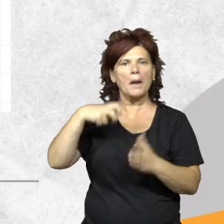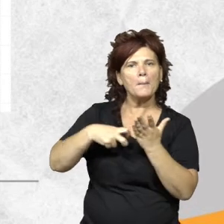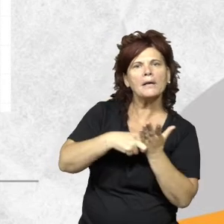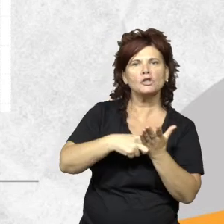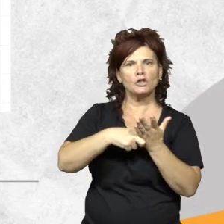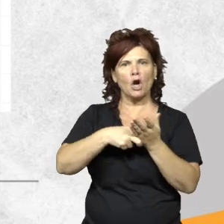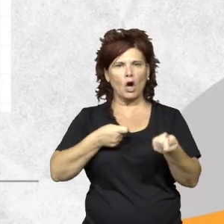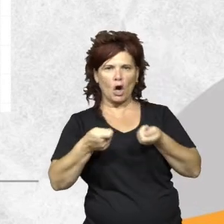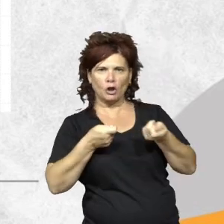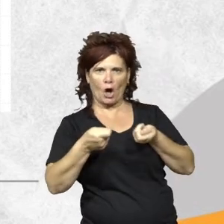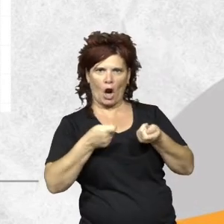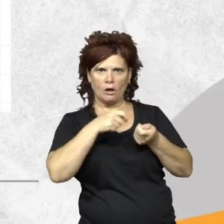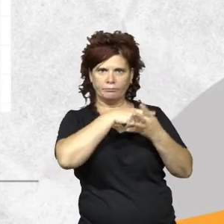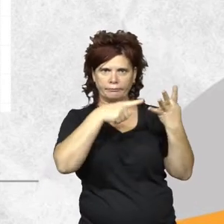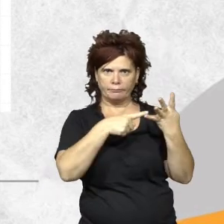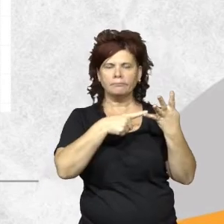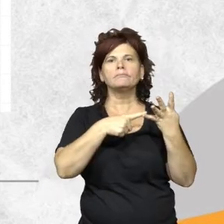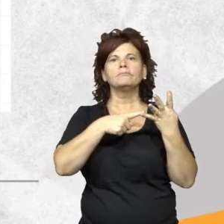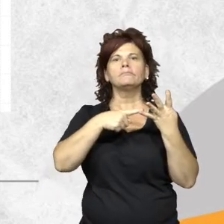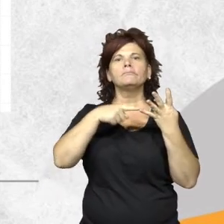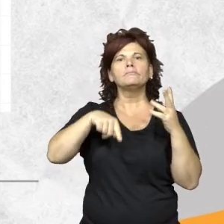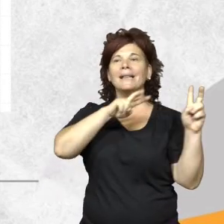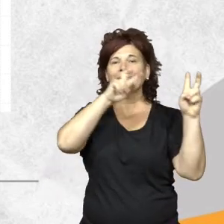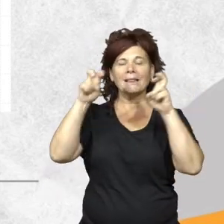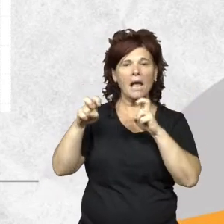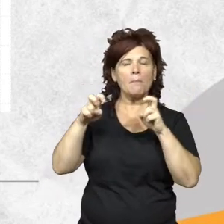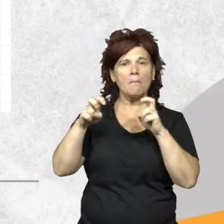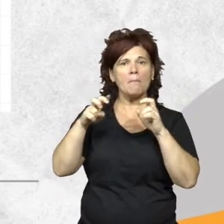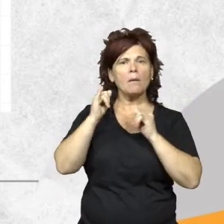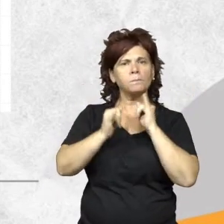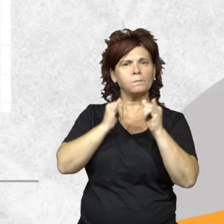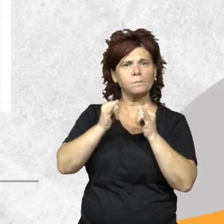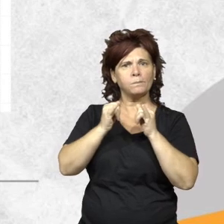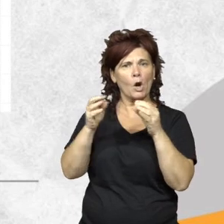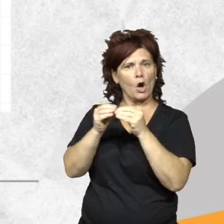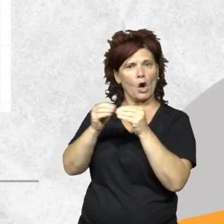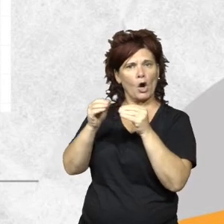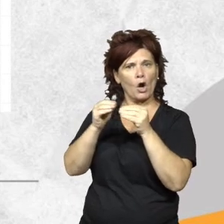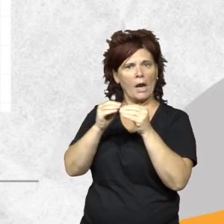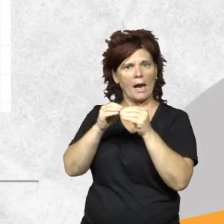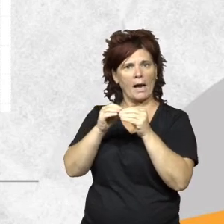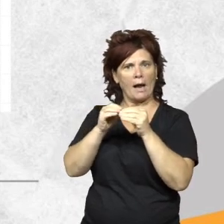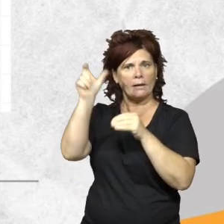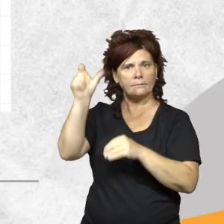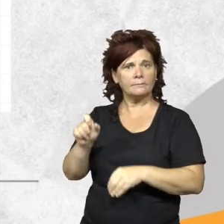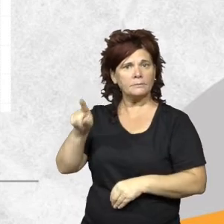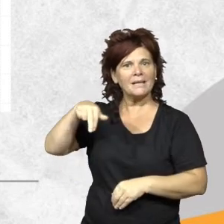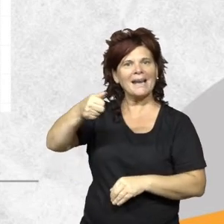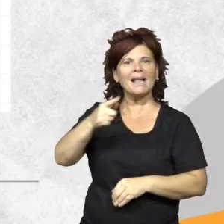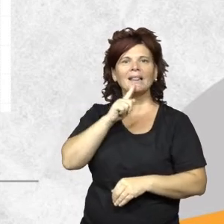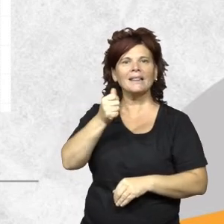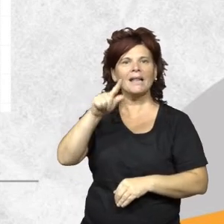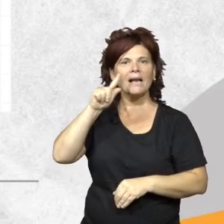control. Comentando el tema ahora, antes de entrar aquí al panel con la colega Natalia, le decía que